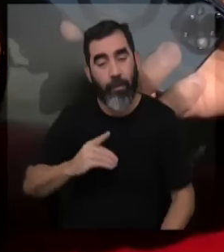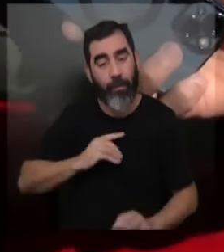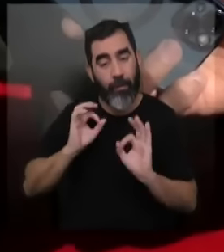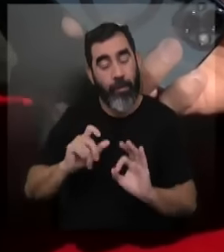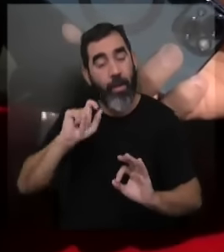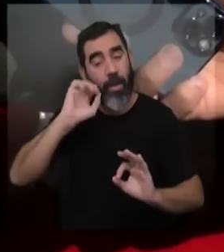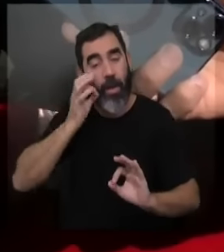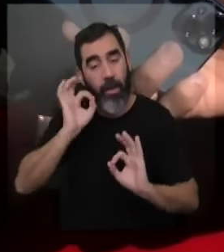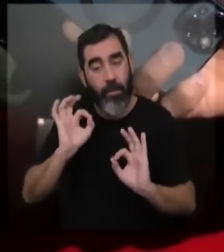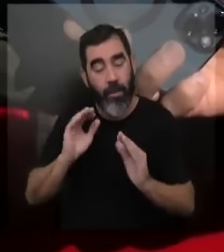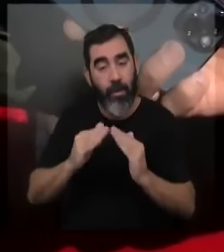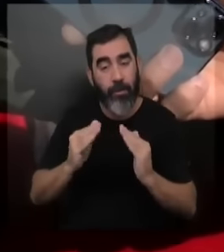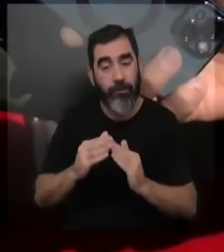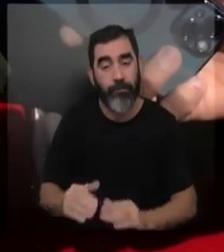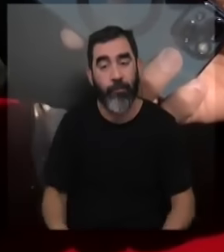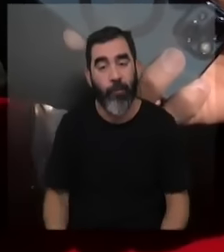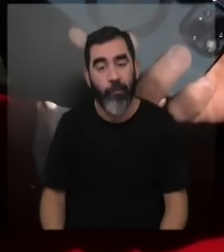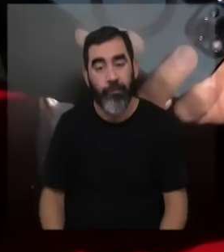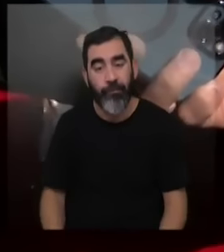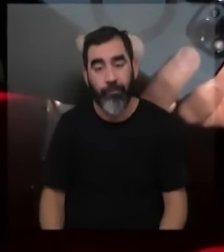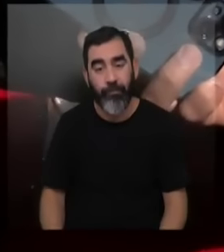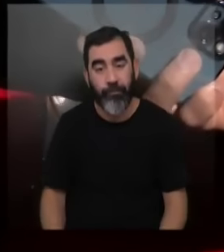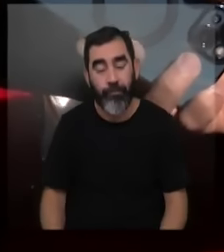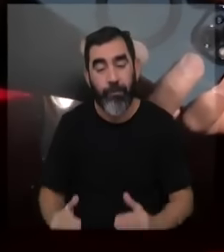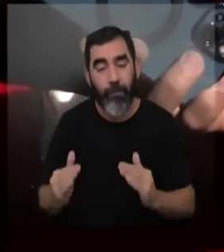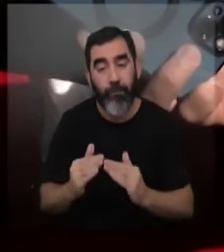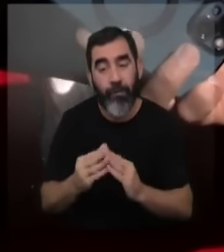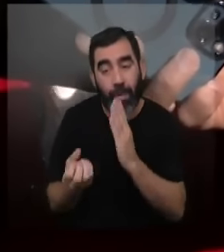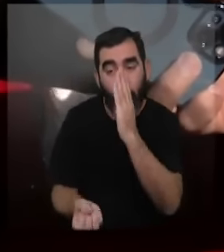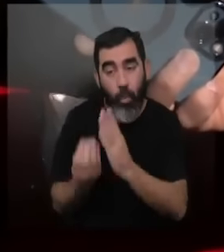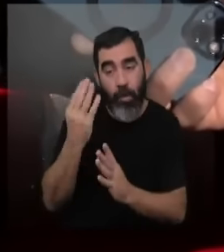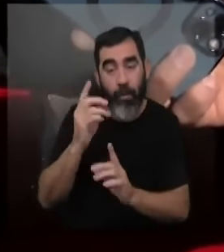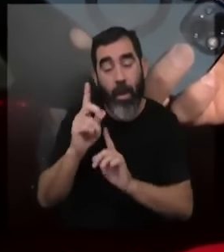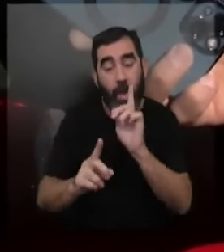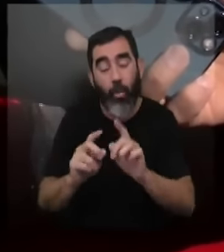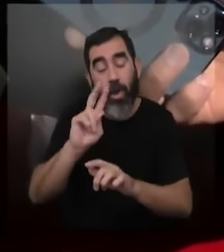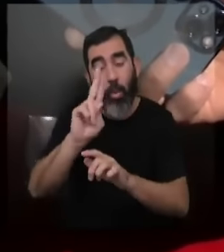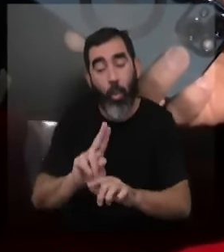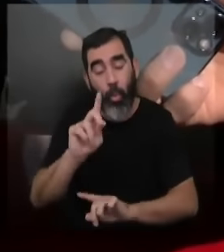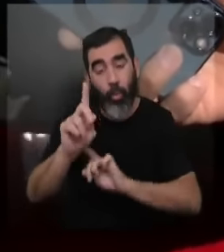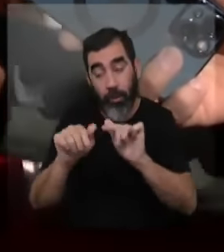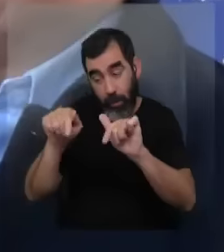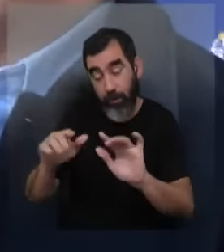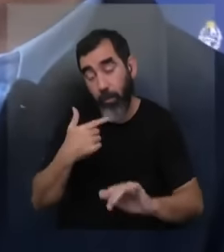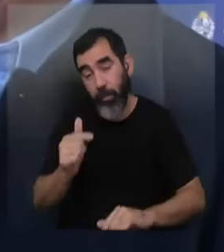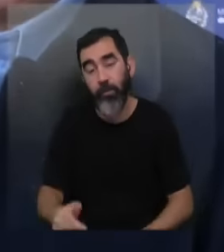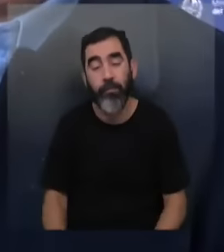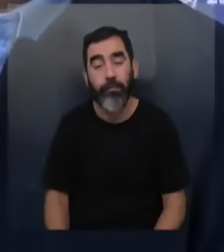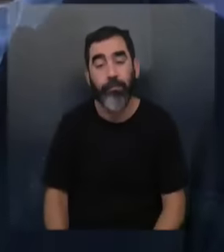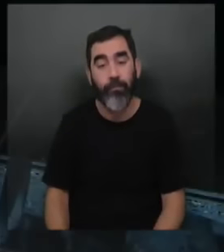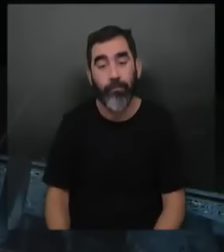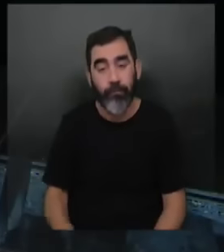lindas como como son estos casos Por lo cual viviendas nuevas en algunos casos y también viviendas usadas como es en este